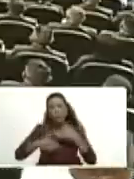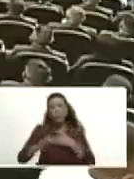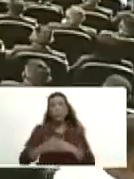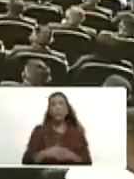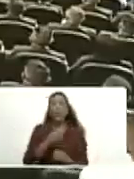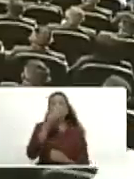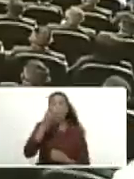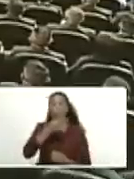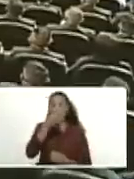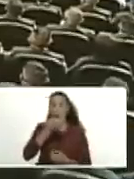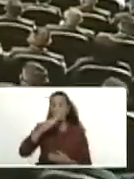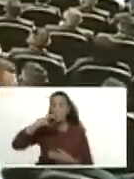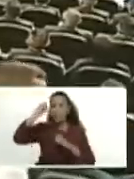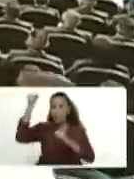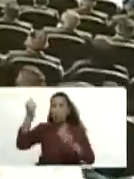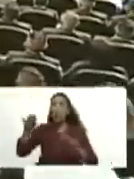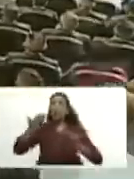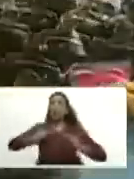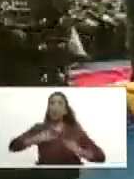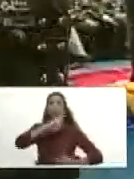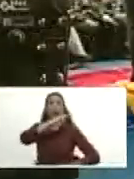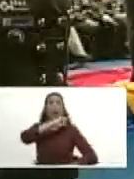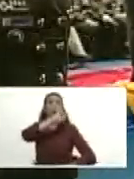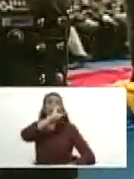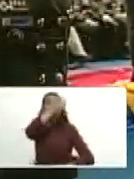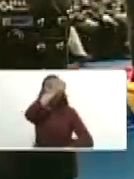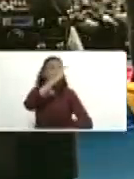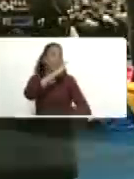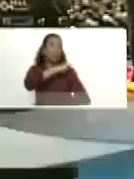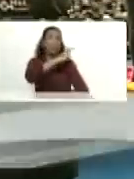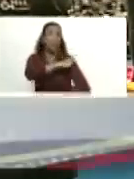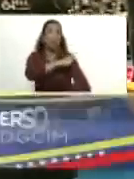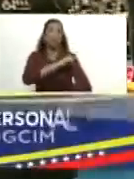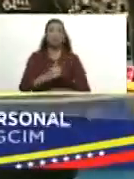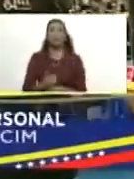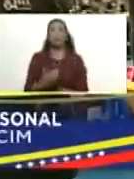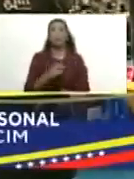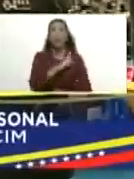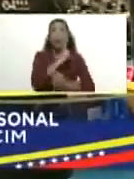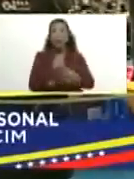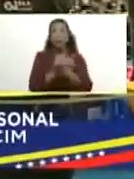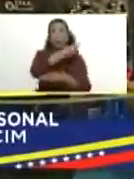mi comandante jefe. Permiso para recibir el grado de primer teniente de la Fuerza Armada Nacional Bolivariana.